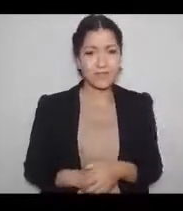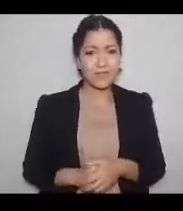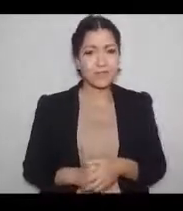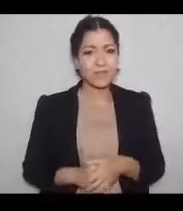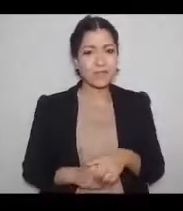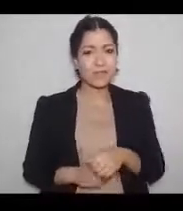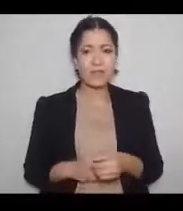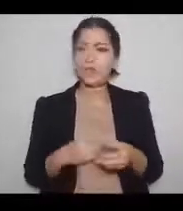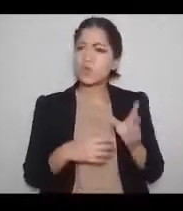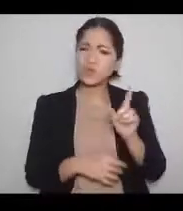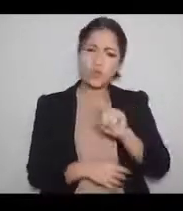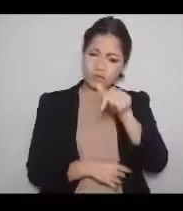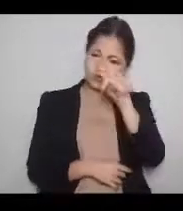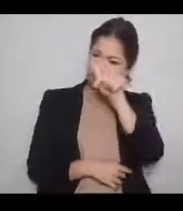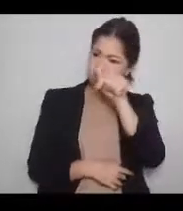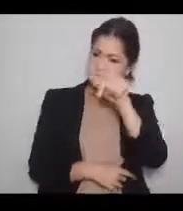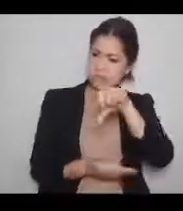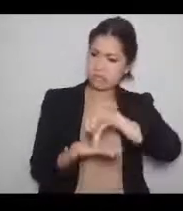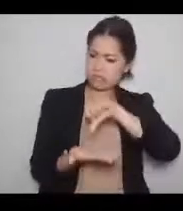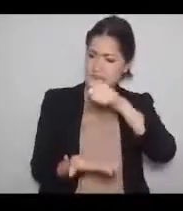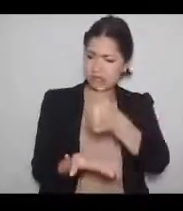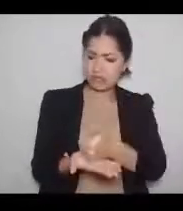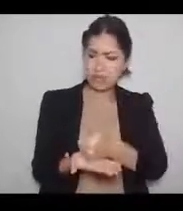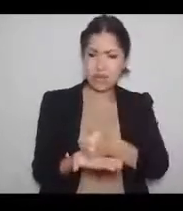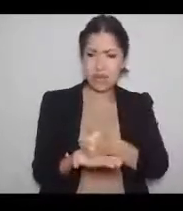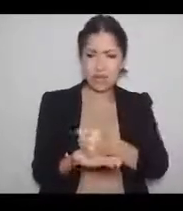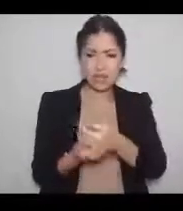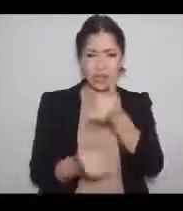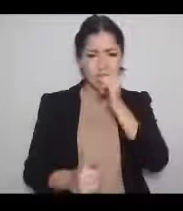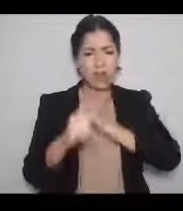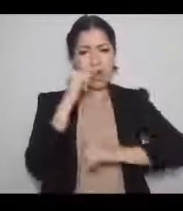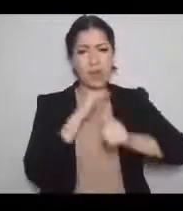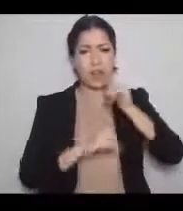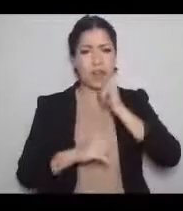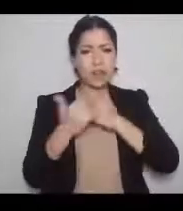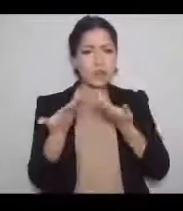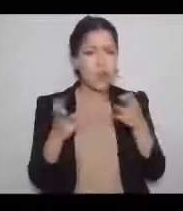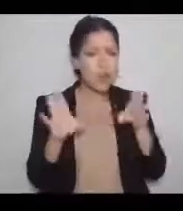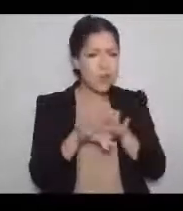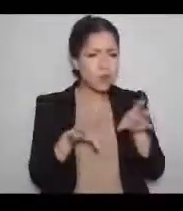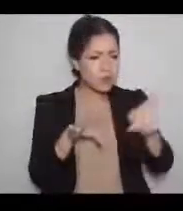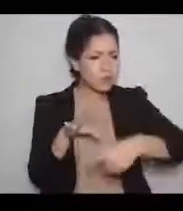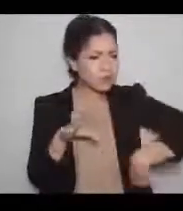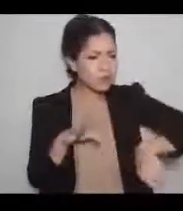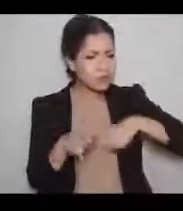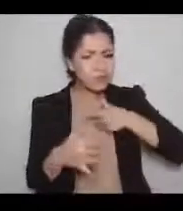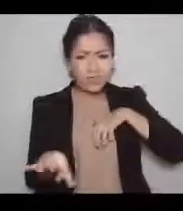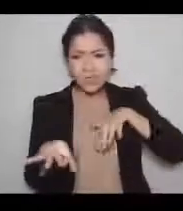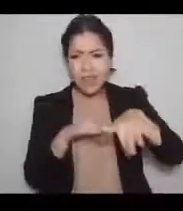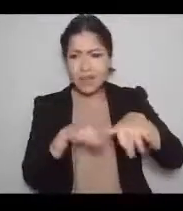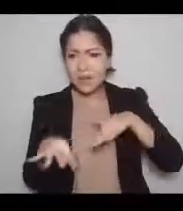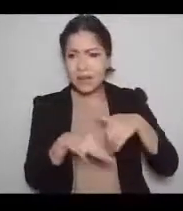Bebe demasiado. No se puede practicar la astronomía mientras un enano